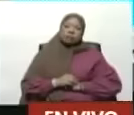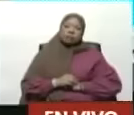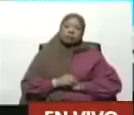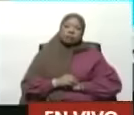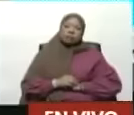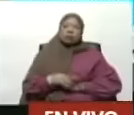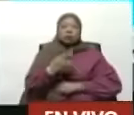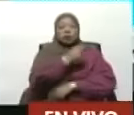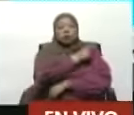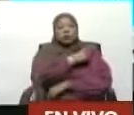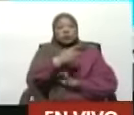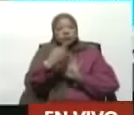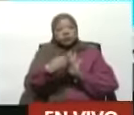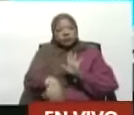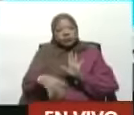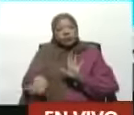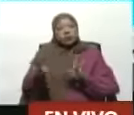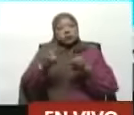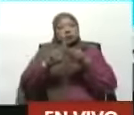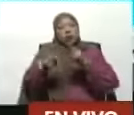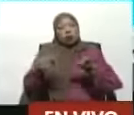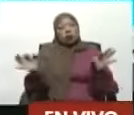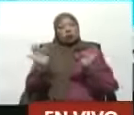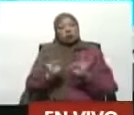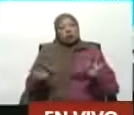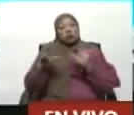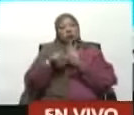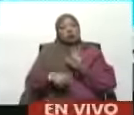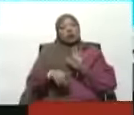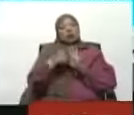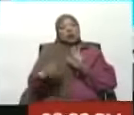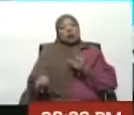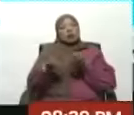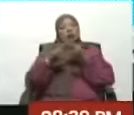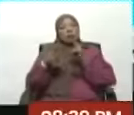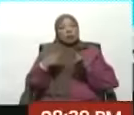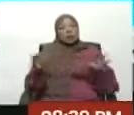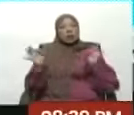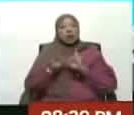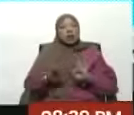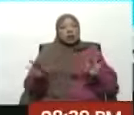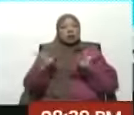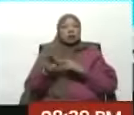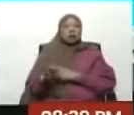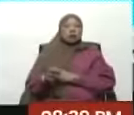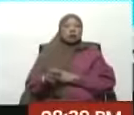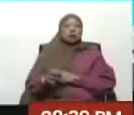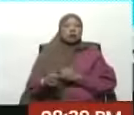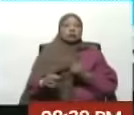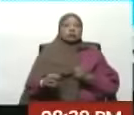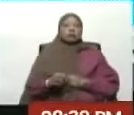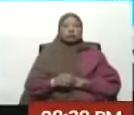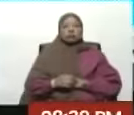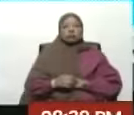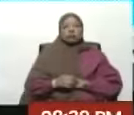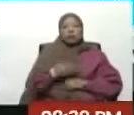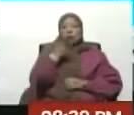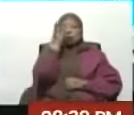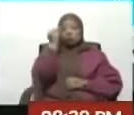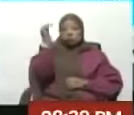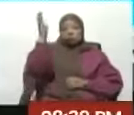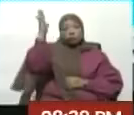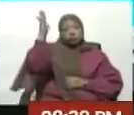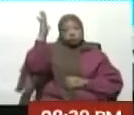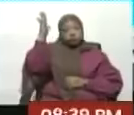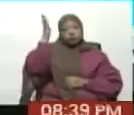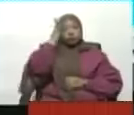Tenemos derecho a la paz. Nadie nos va a robar el derecho a la paz. Nadie. Se los aseguro.